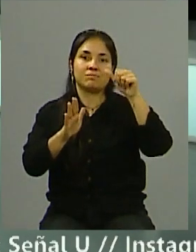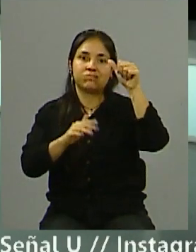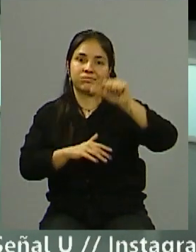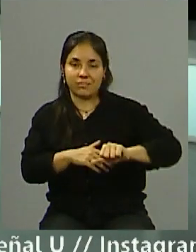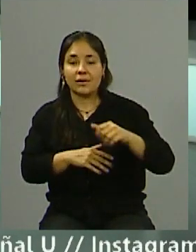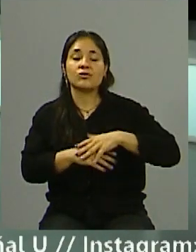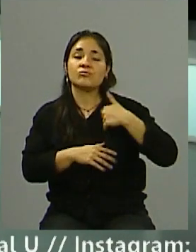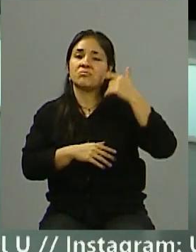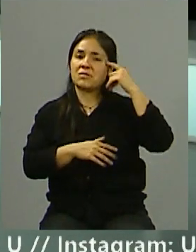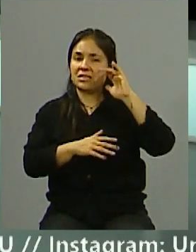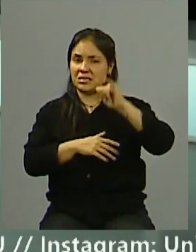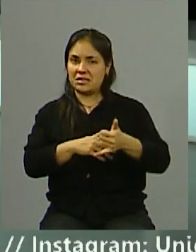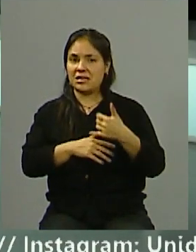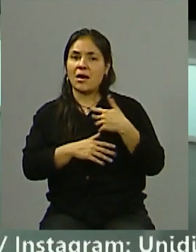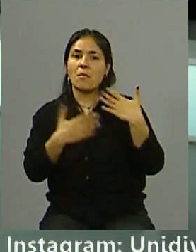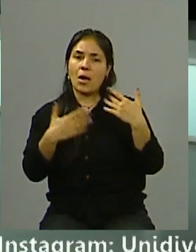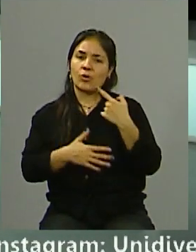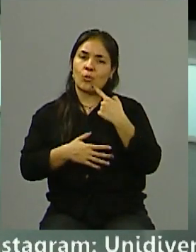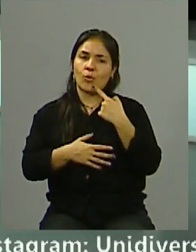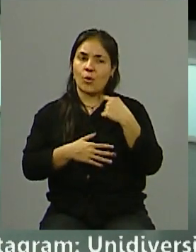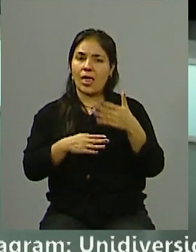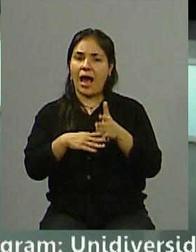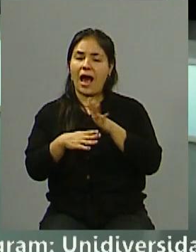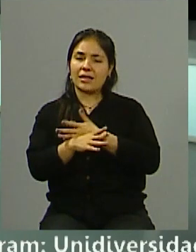podemos entrar al menos en el plano de las sospechas